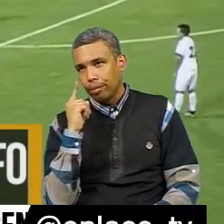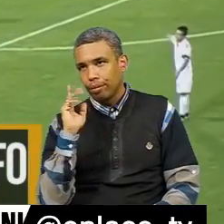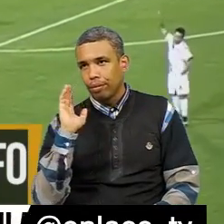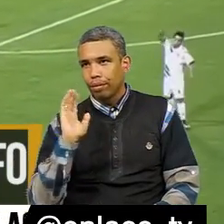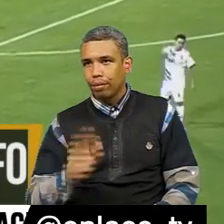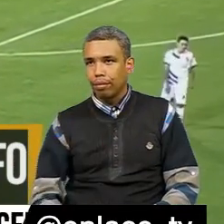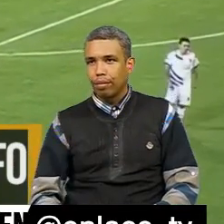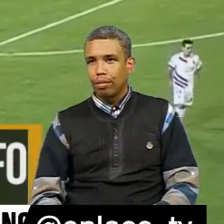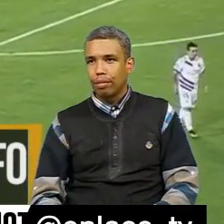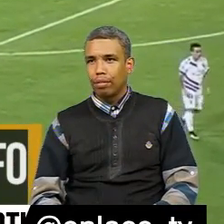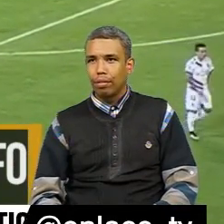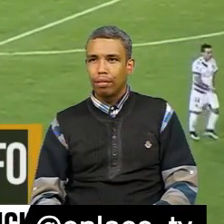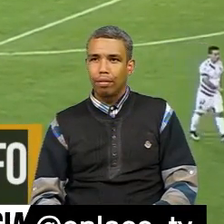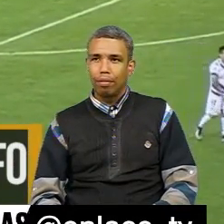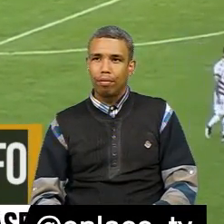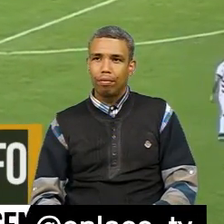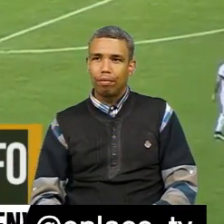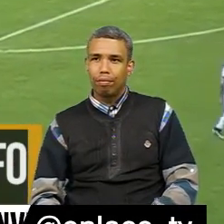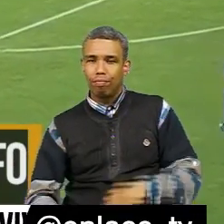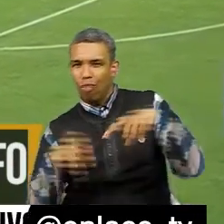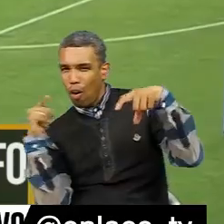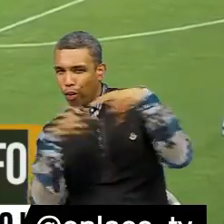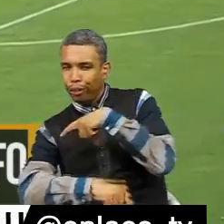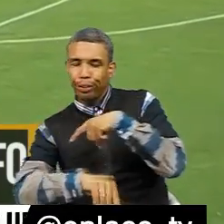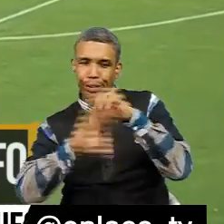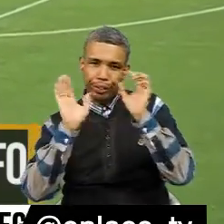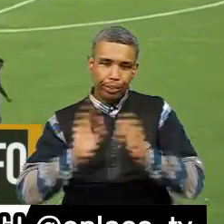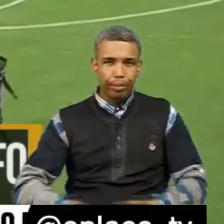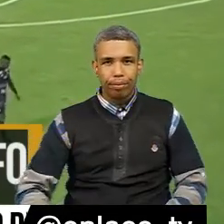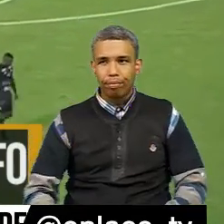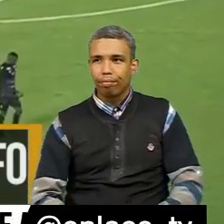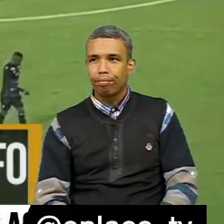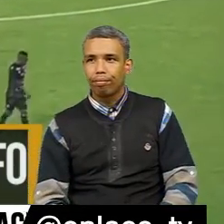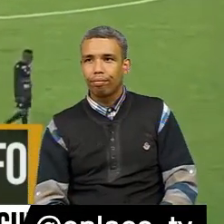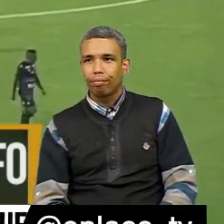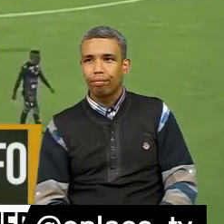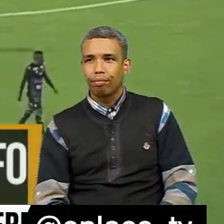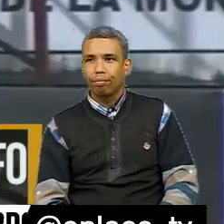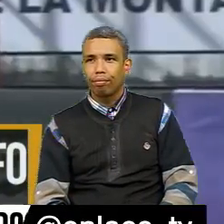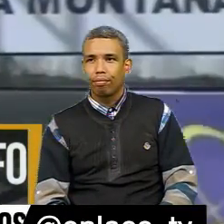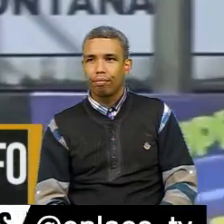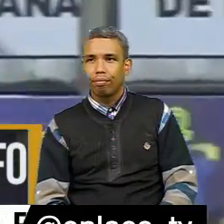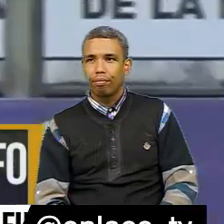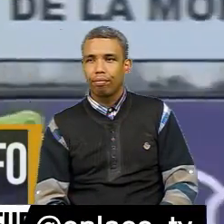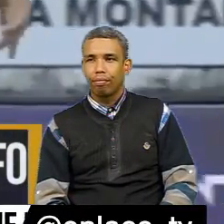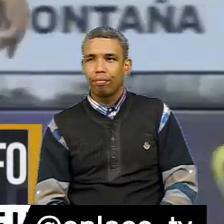igualar el compromiso de pierna izquierda, con la única pelota imposible para Ricardo Jerez.